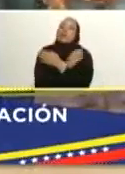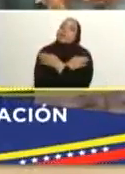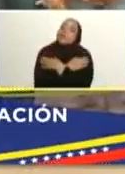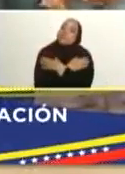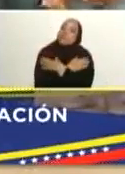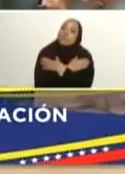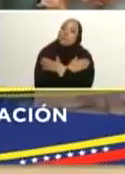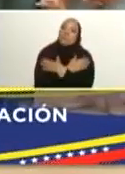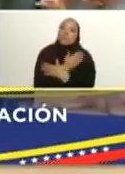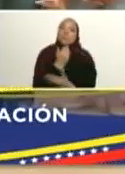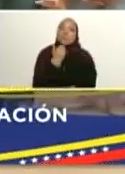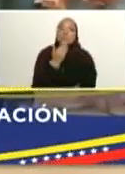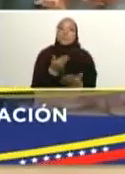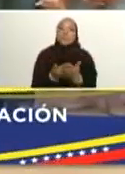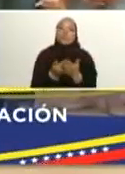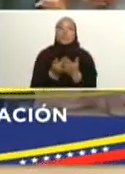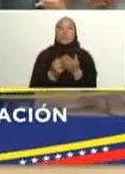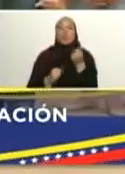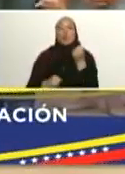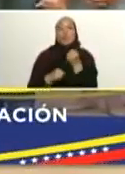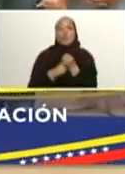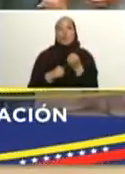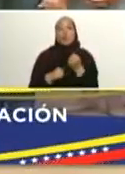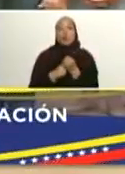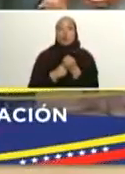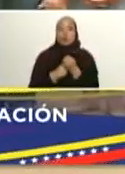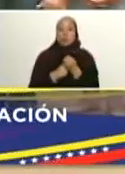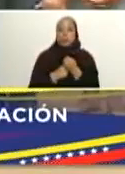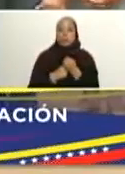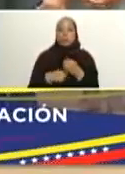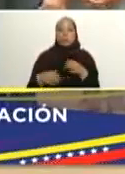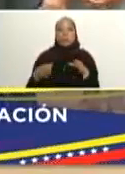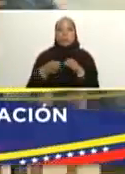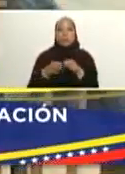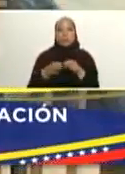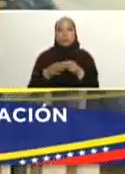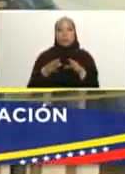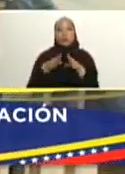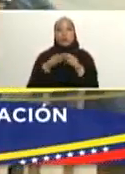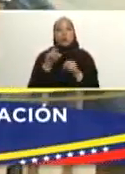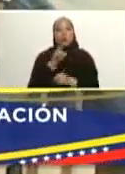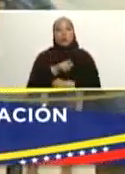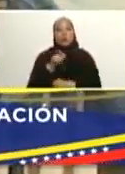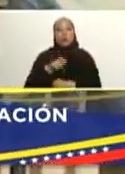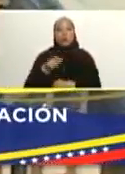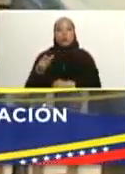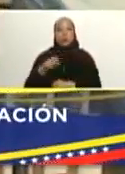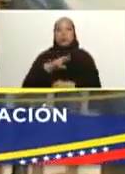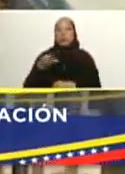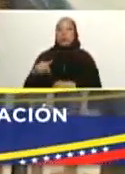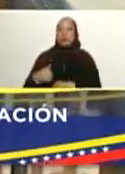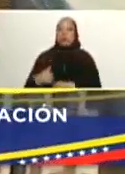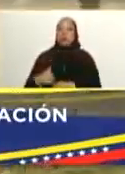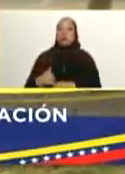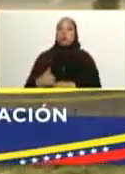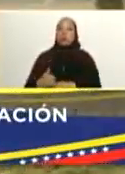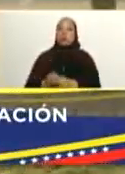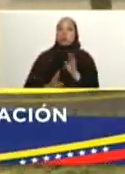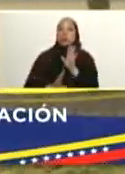verdad agradecido por ese apoyo que nos dio a través de las bricomiles y en compañía de todas estas personas que de una forma u otra han dado ese